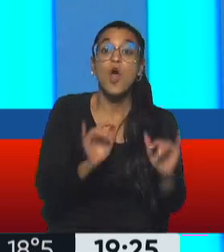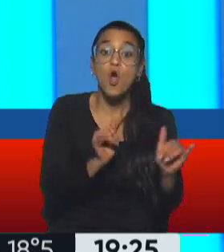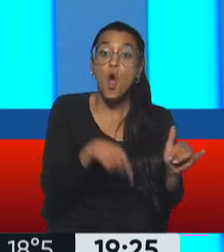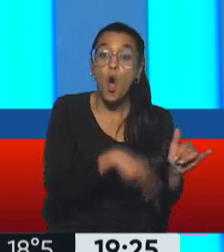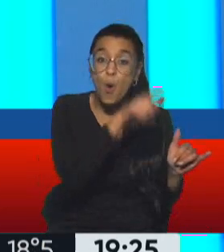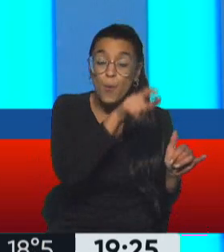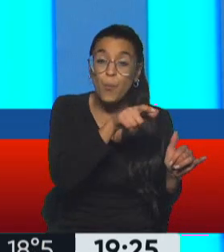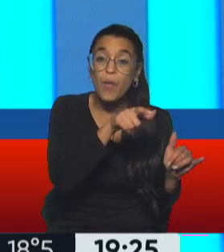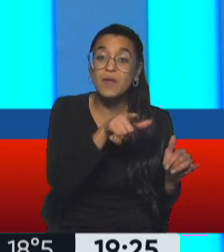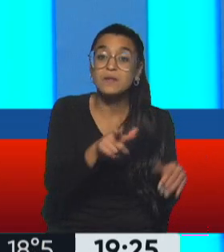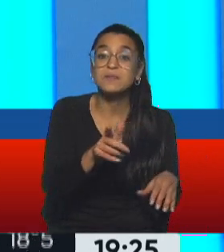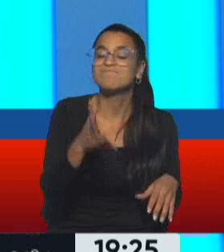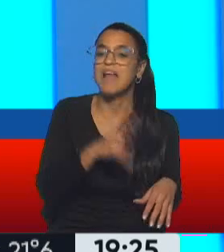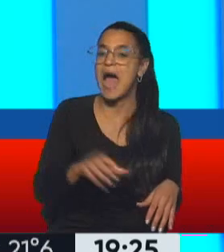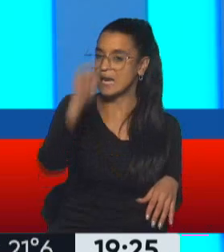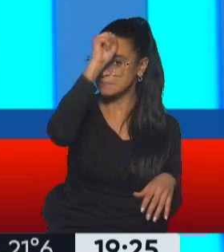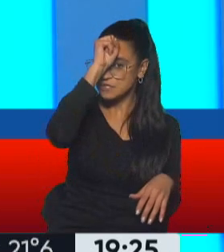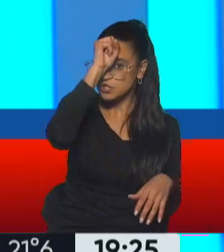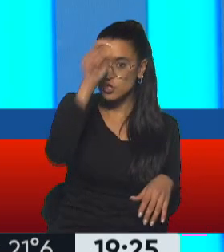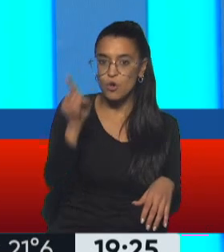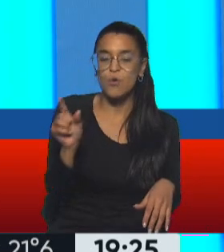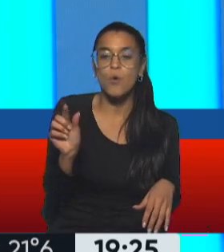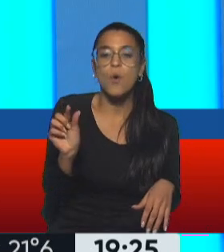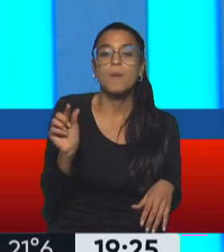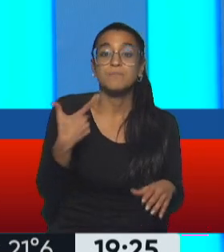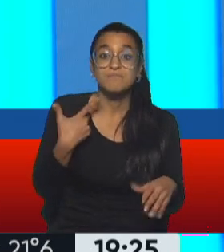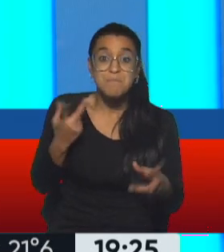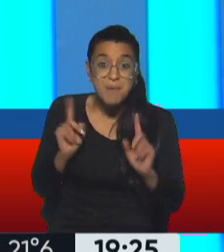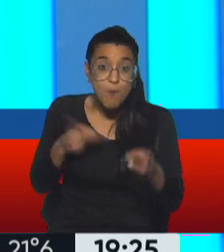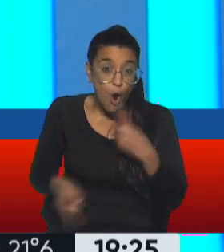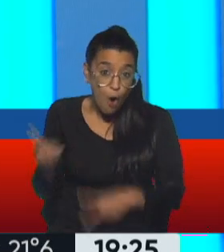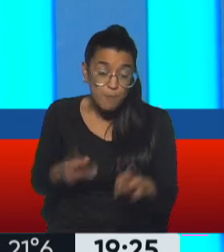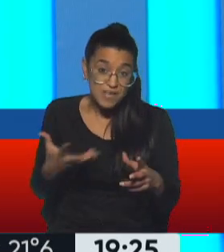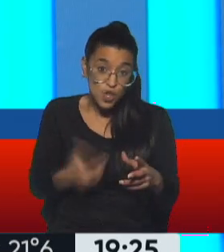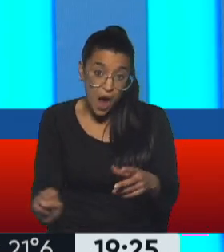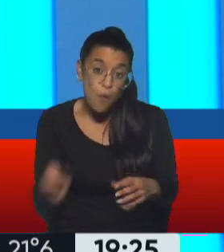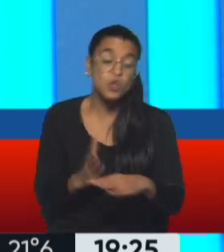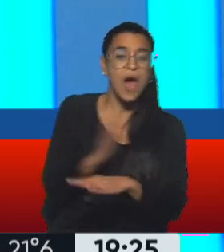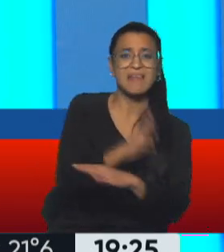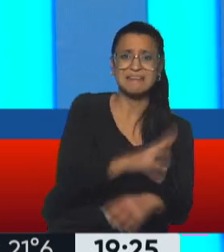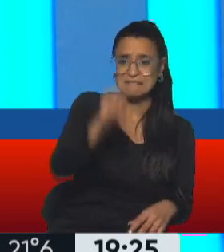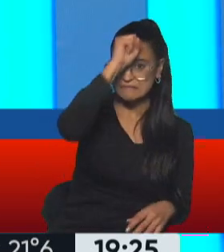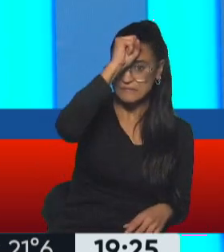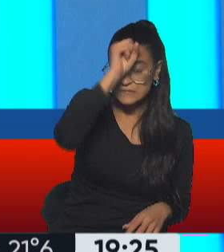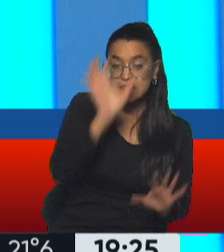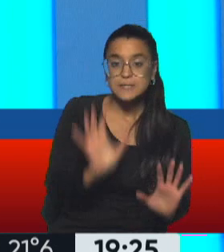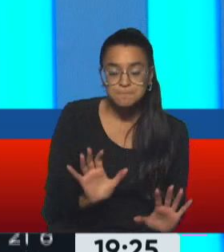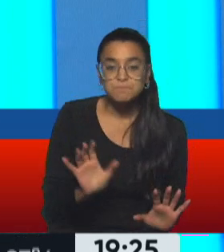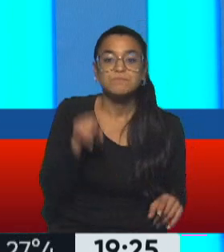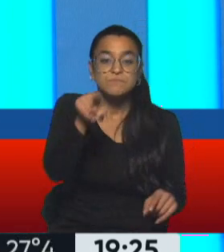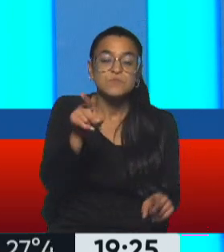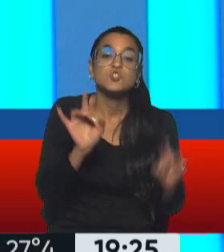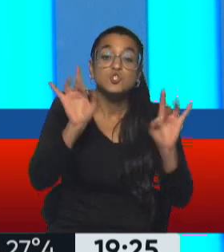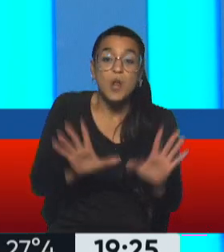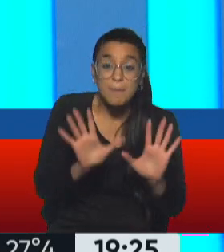se había arrepentido un rato antes de someterse a la práctica de interrupción del embarazo. Con estos